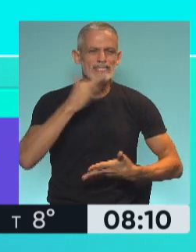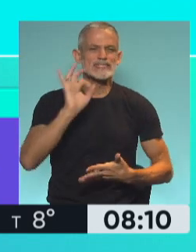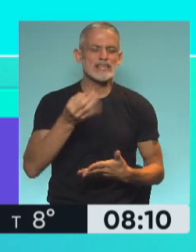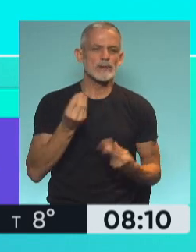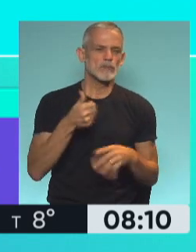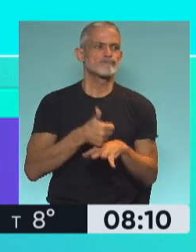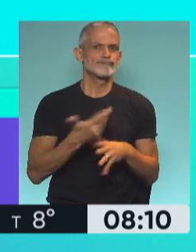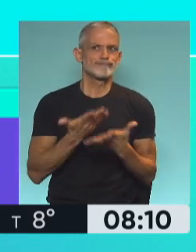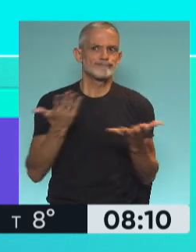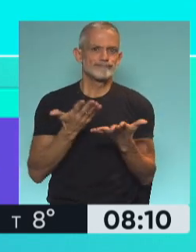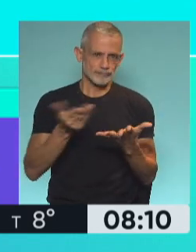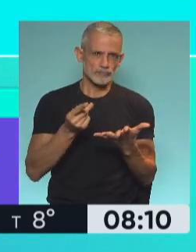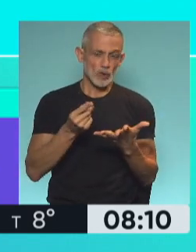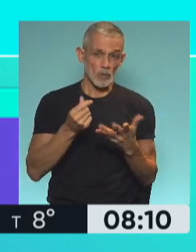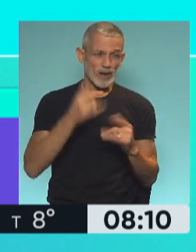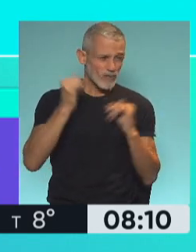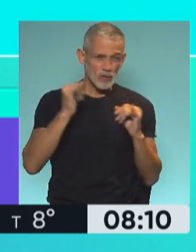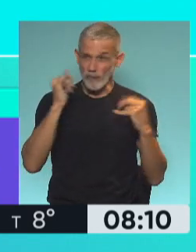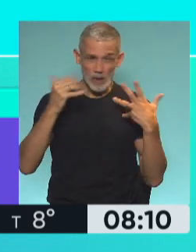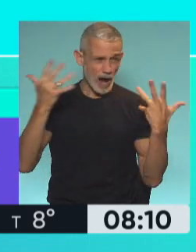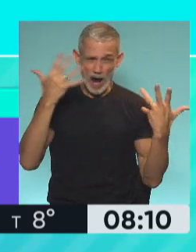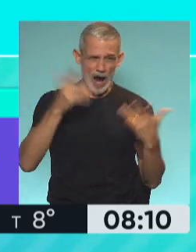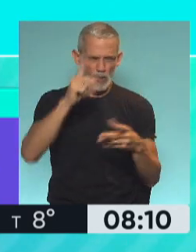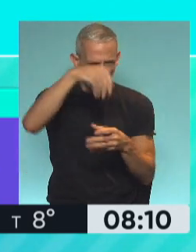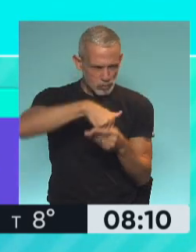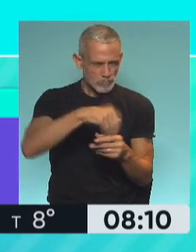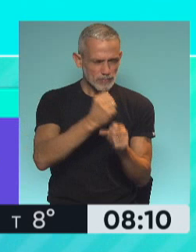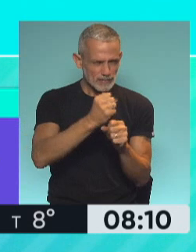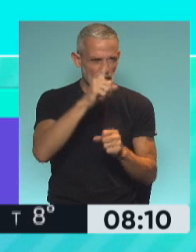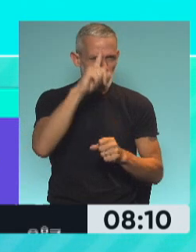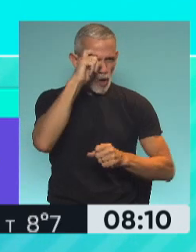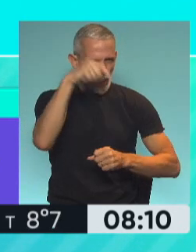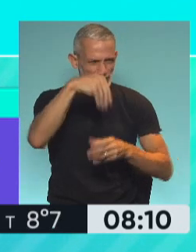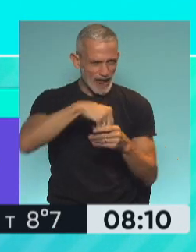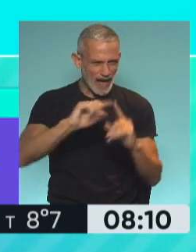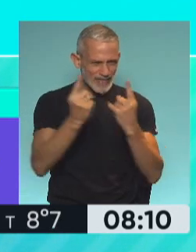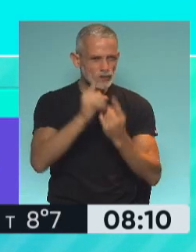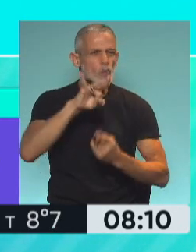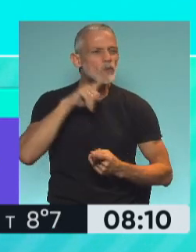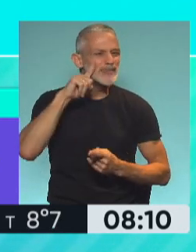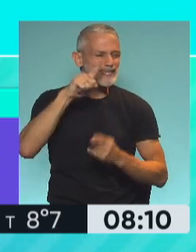dónde estamos parados, porque hay tanto bombardeo informativo que usted que está ahí adentro, en una terapia intensiva, nos ayuda